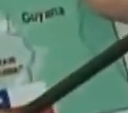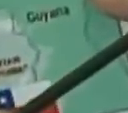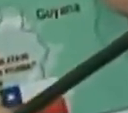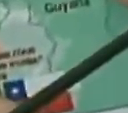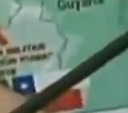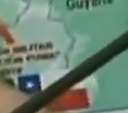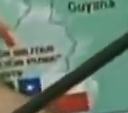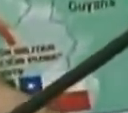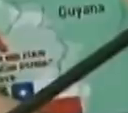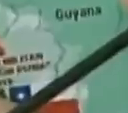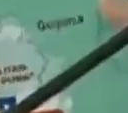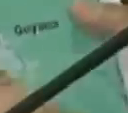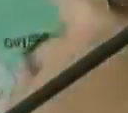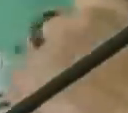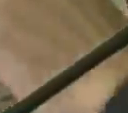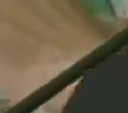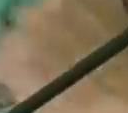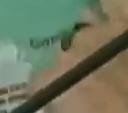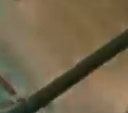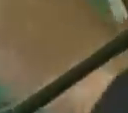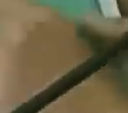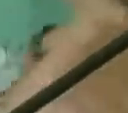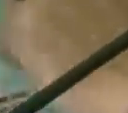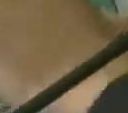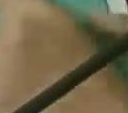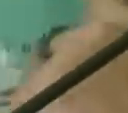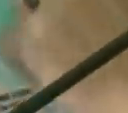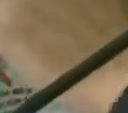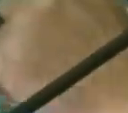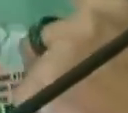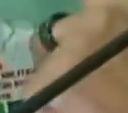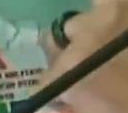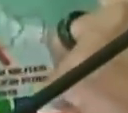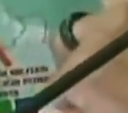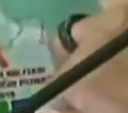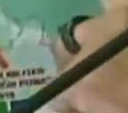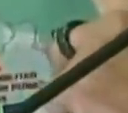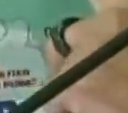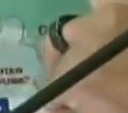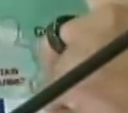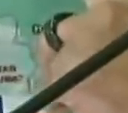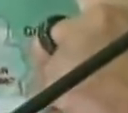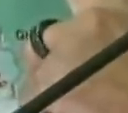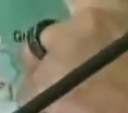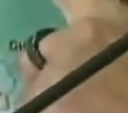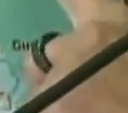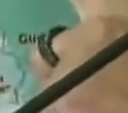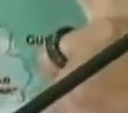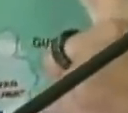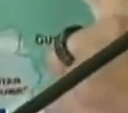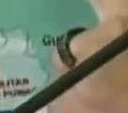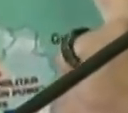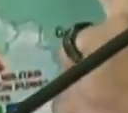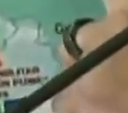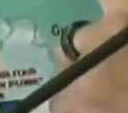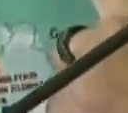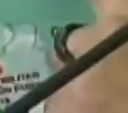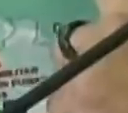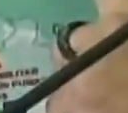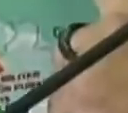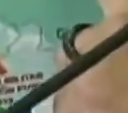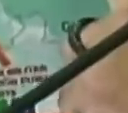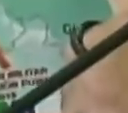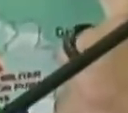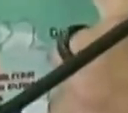en contra de nuestro país, y también tenemos las agresiones que permanentemente recibe Venezuela en su